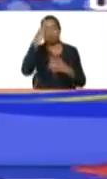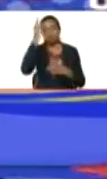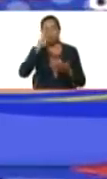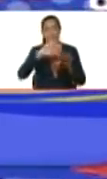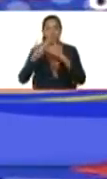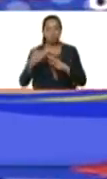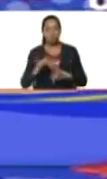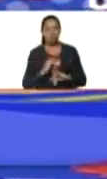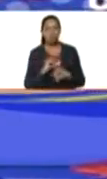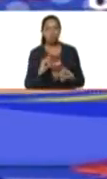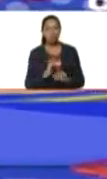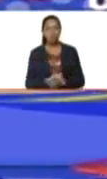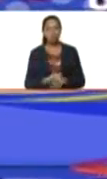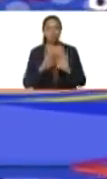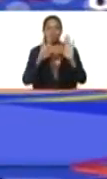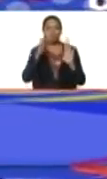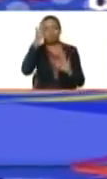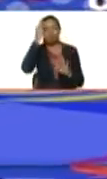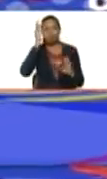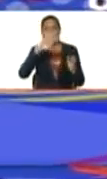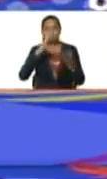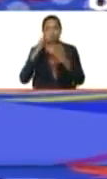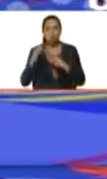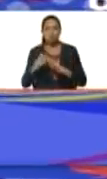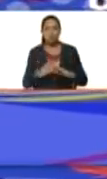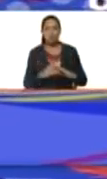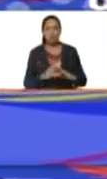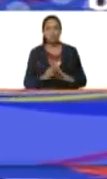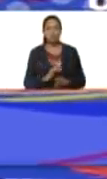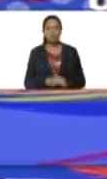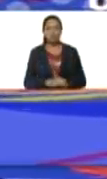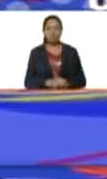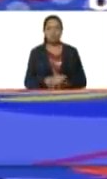señor. Correcto. Tenemos 10 consejos comunales, tenemos